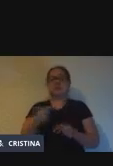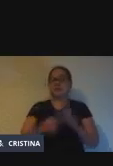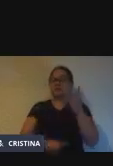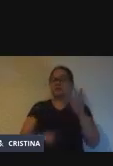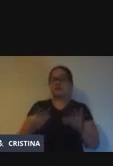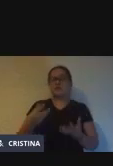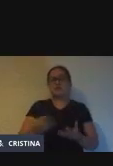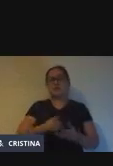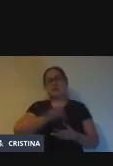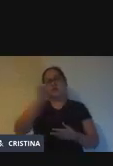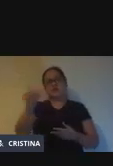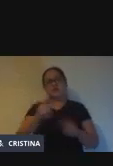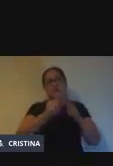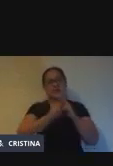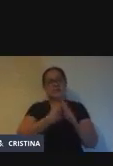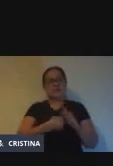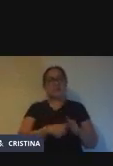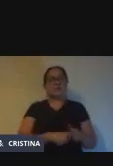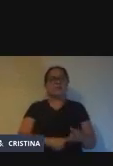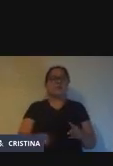empieza a tener reacciones